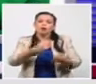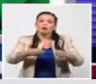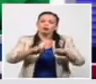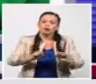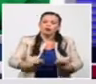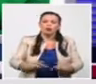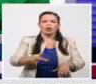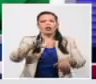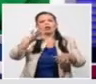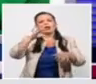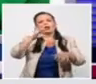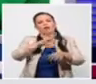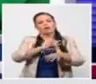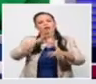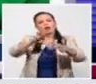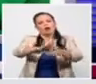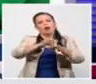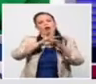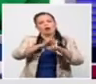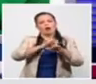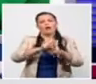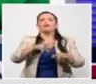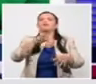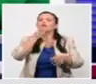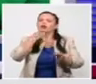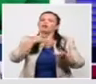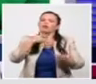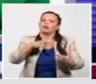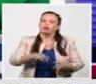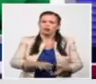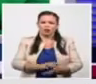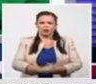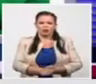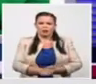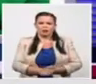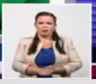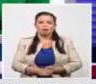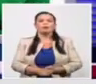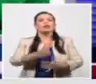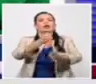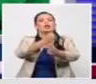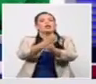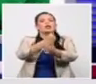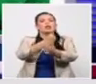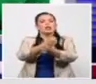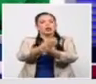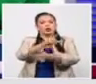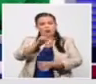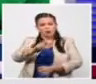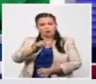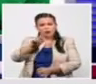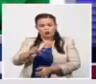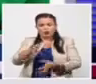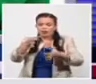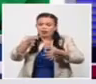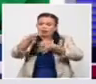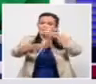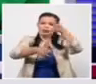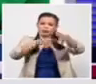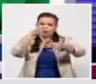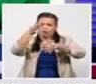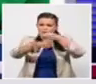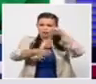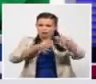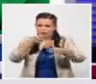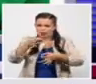fallecer, pues se incrementa. Y los riesgos que tienen las personas que mencionamos todos los días, lamentablemente,